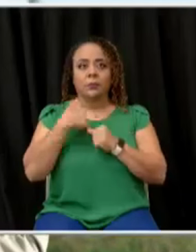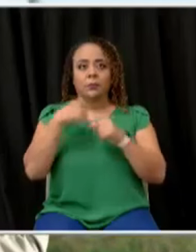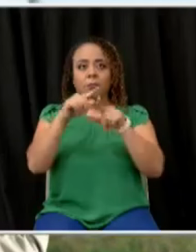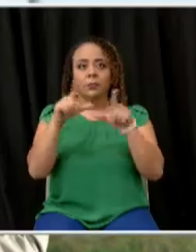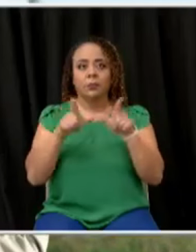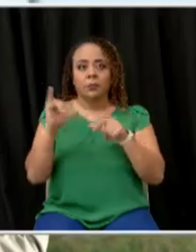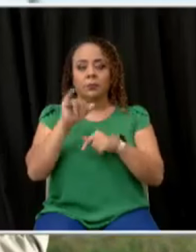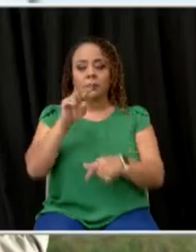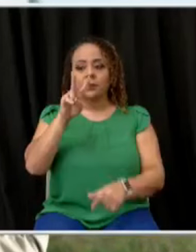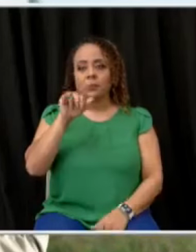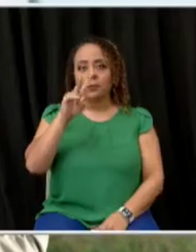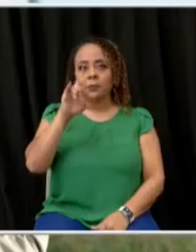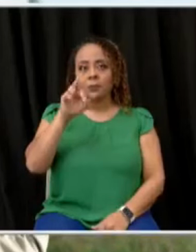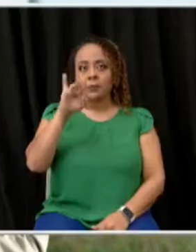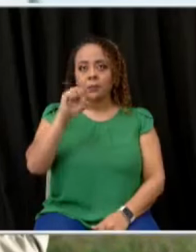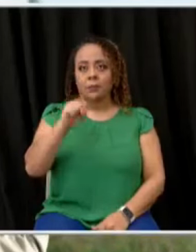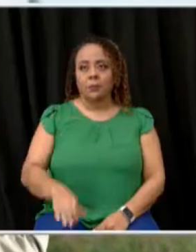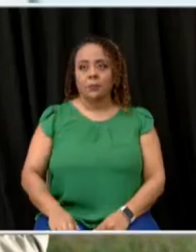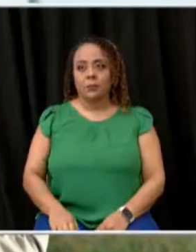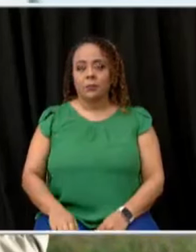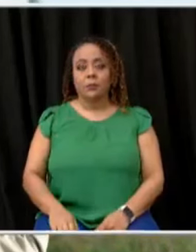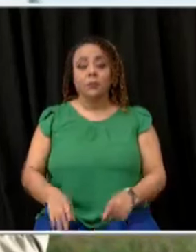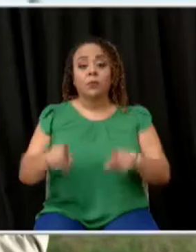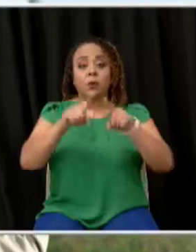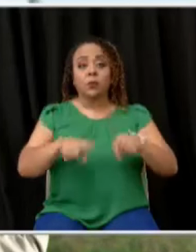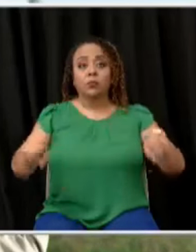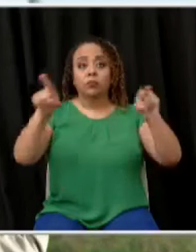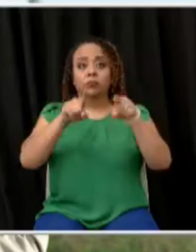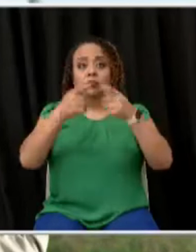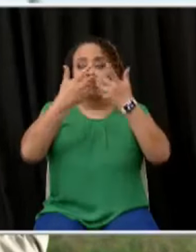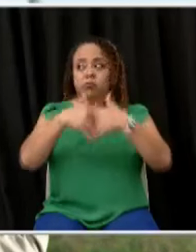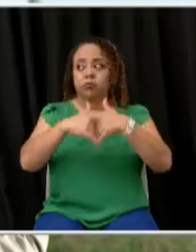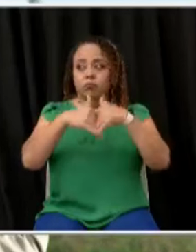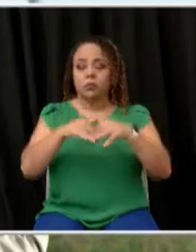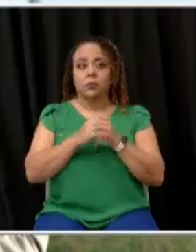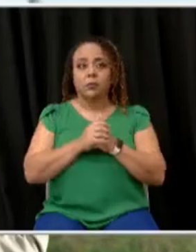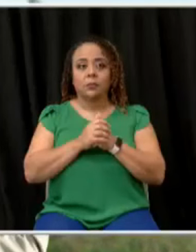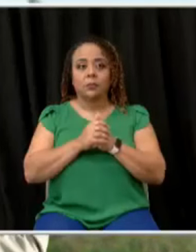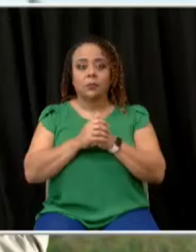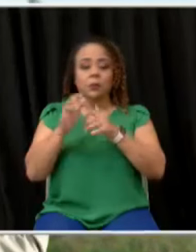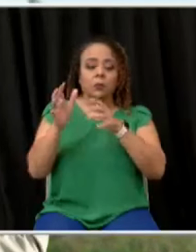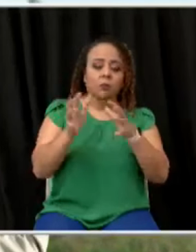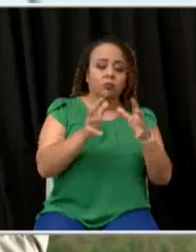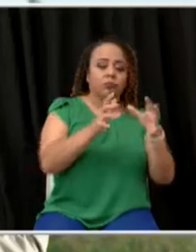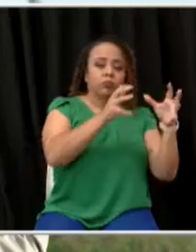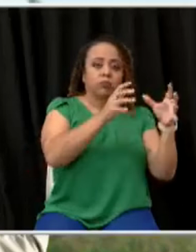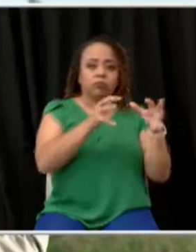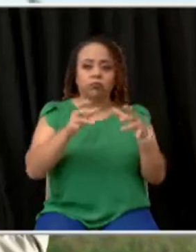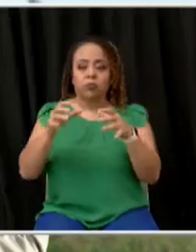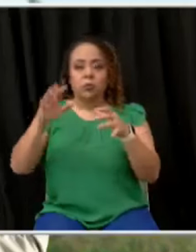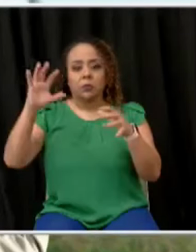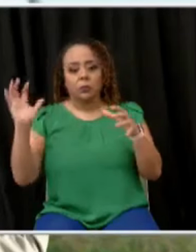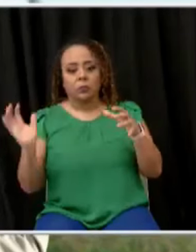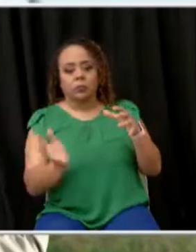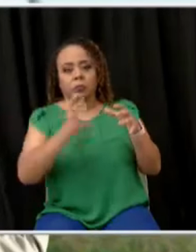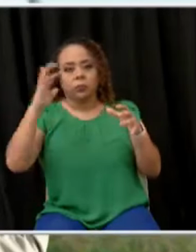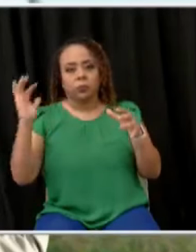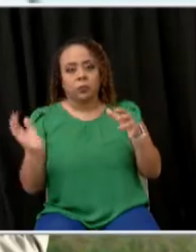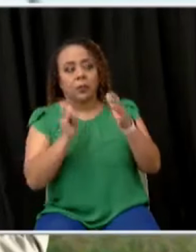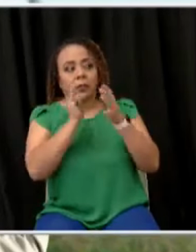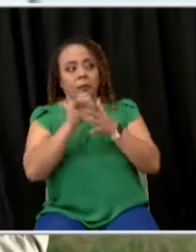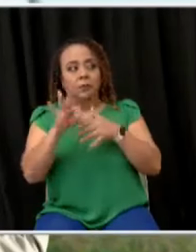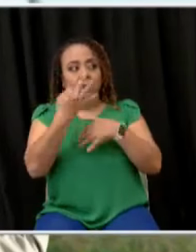como viveros, donde les ponen ventiladores industriales que mueven el viento caliente y ventilan. Es una forma